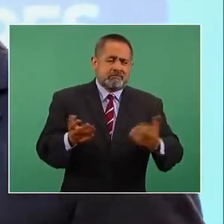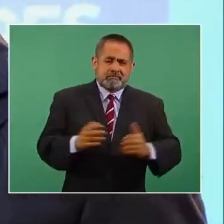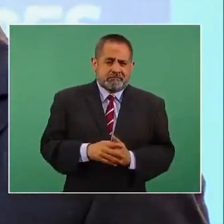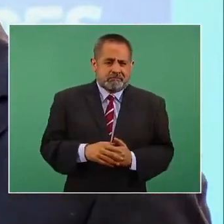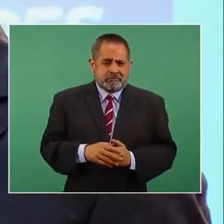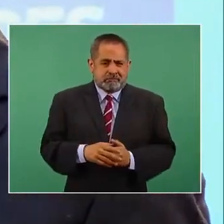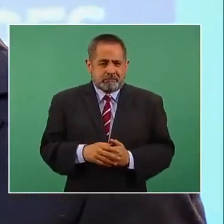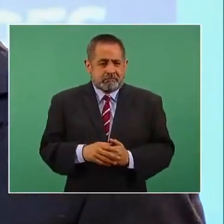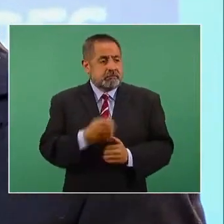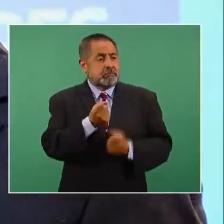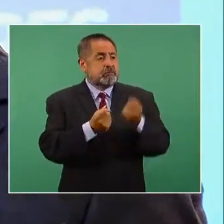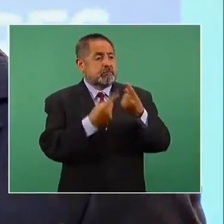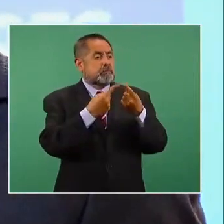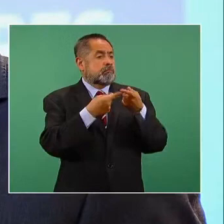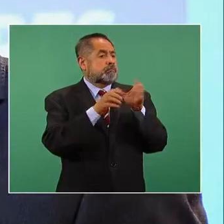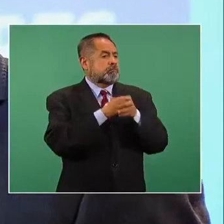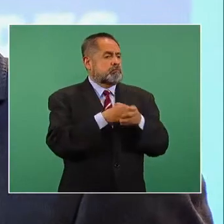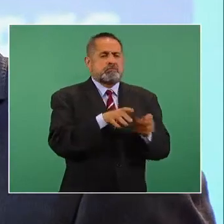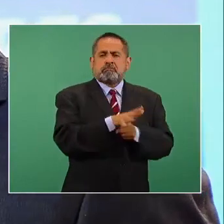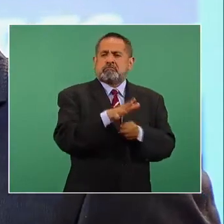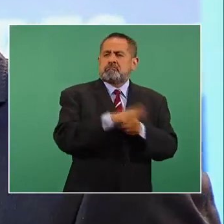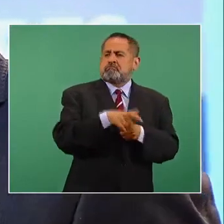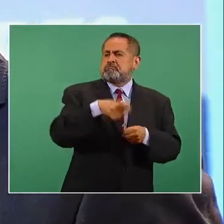de cómo unos cuantos lo tienen todo